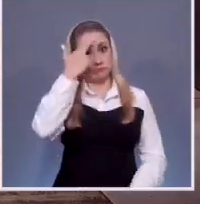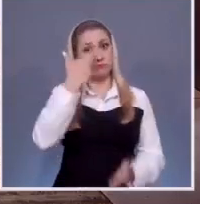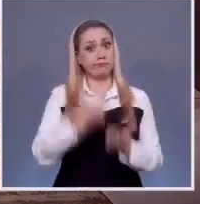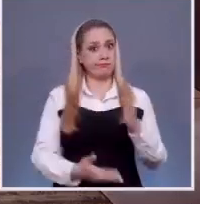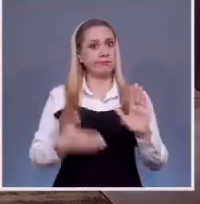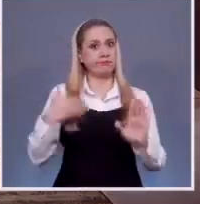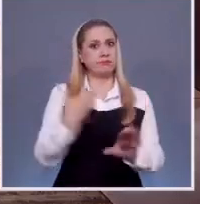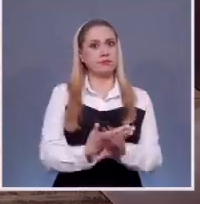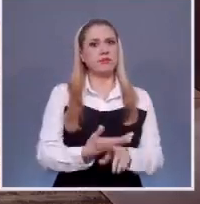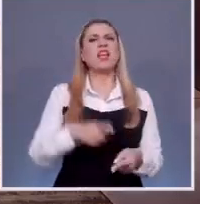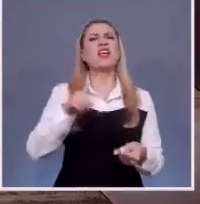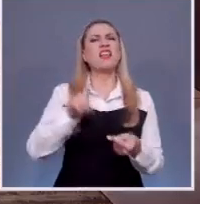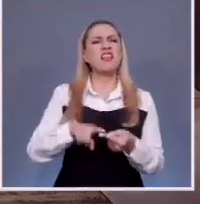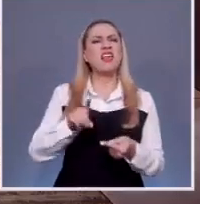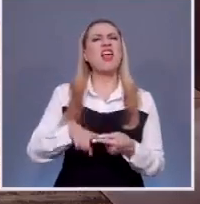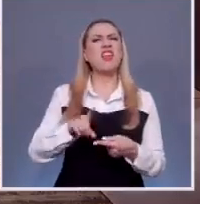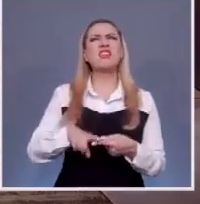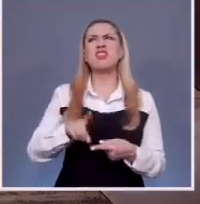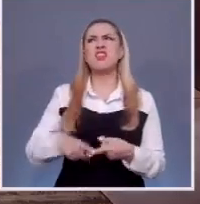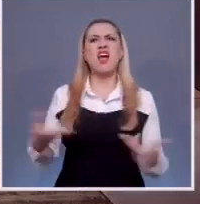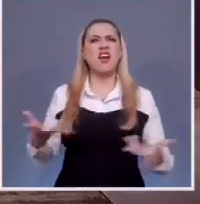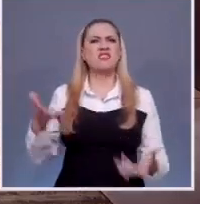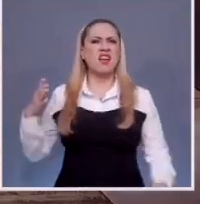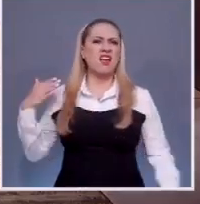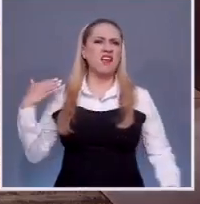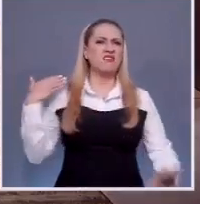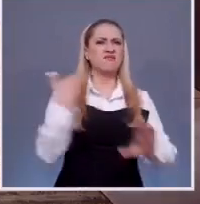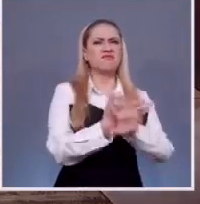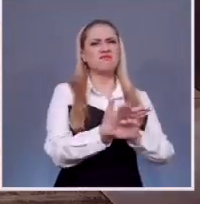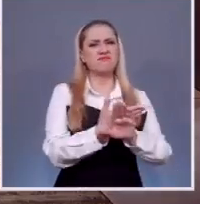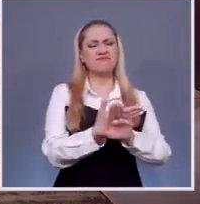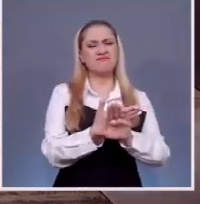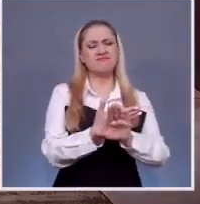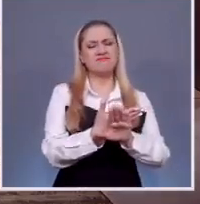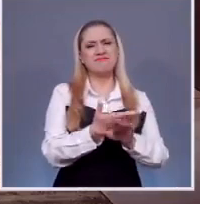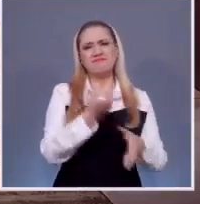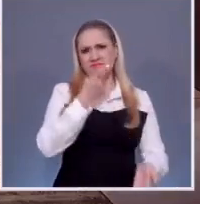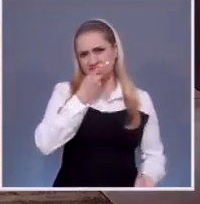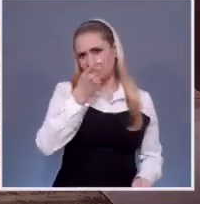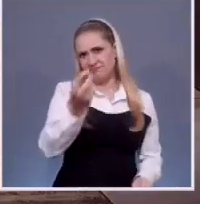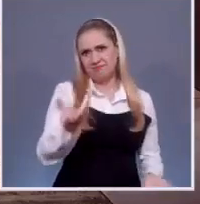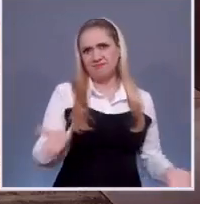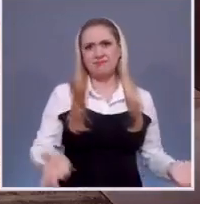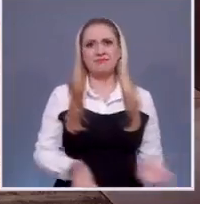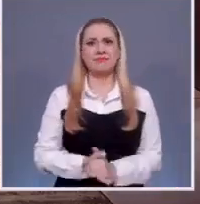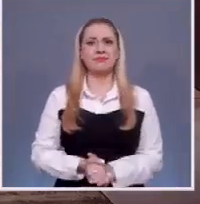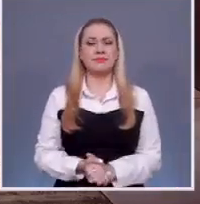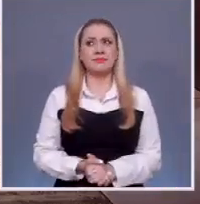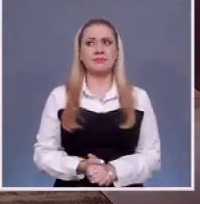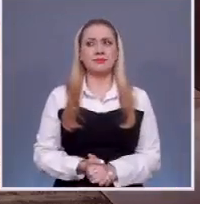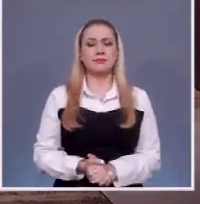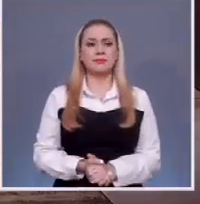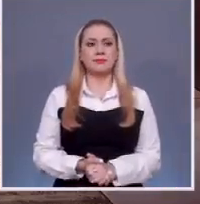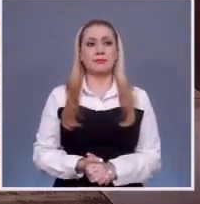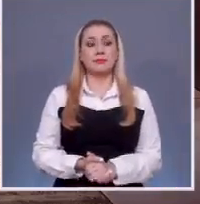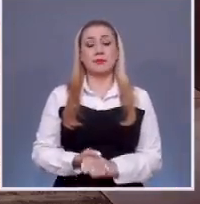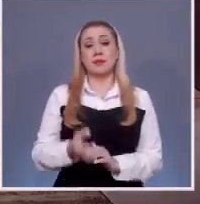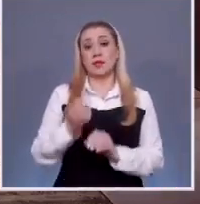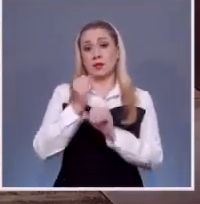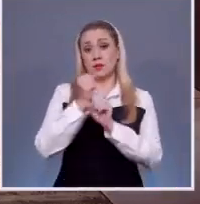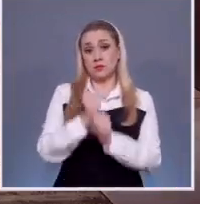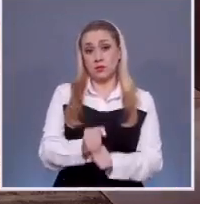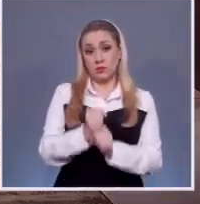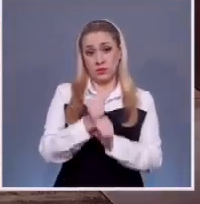ejercen esta violencia? Parece pregunta obvia, pero hay que mencionarlo, ¿no? Pues quienes van a sufrir esos procesos reproductivos,